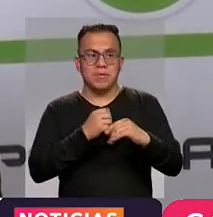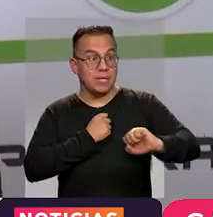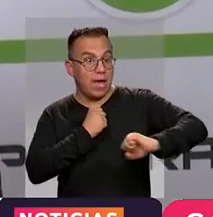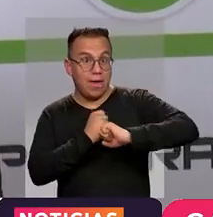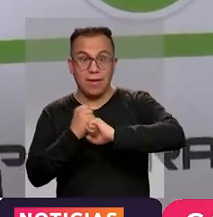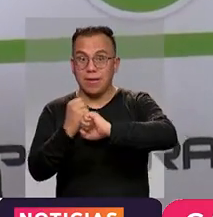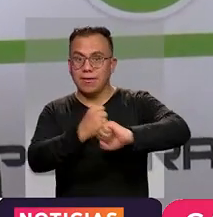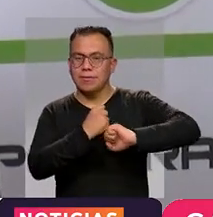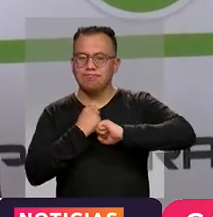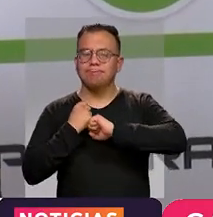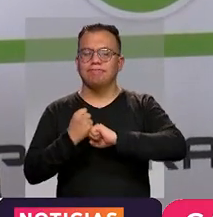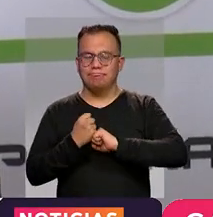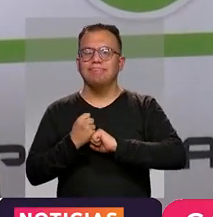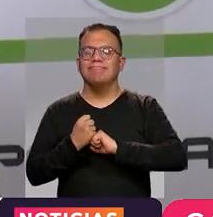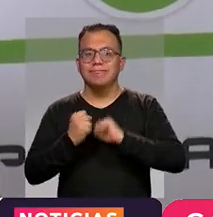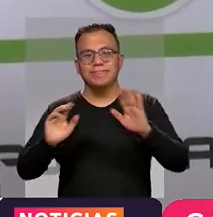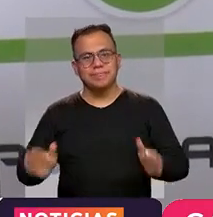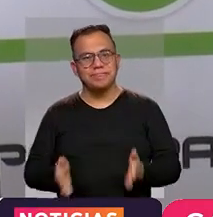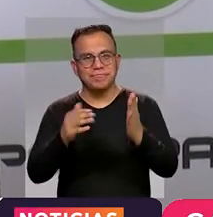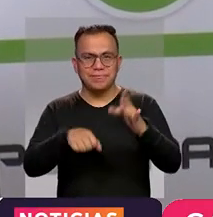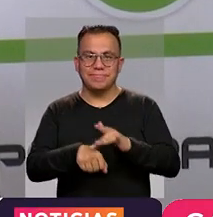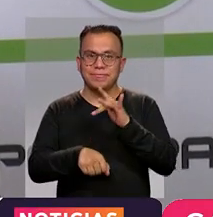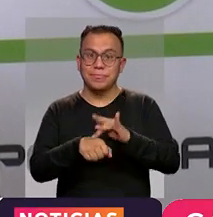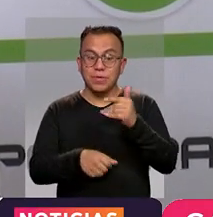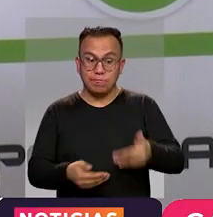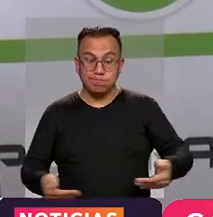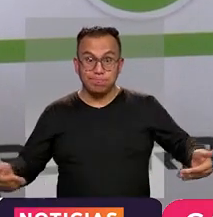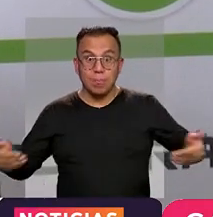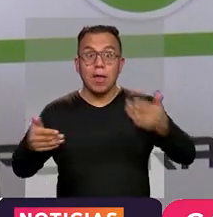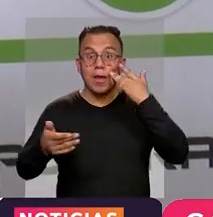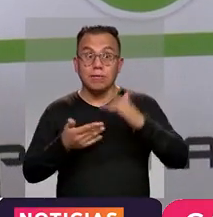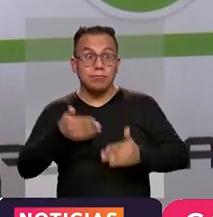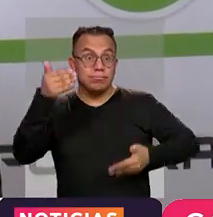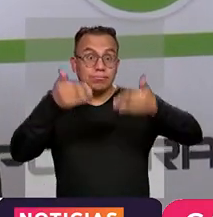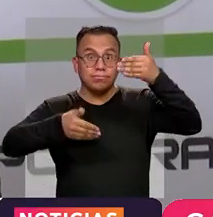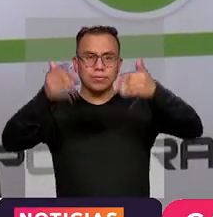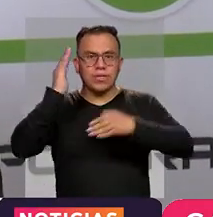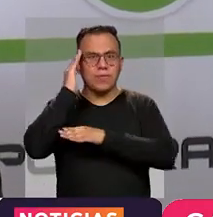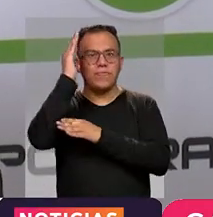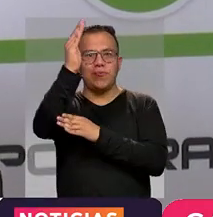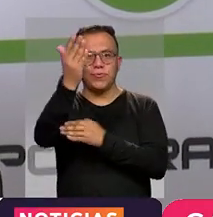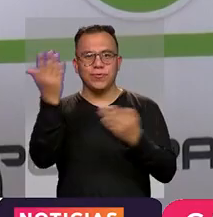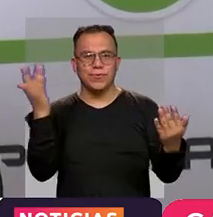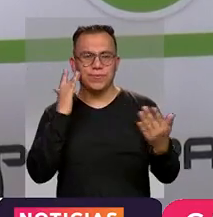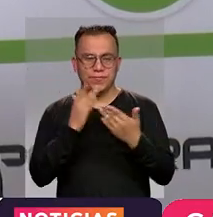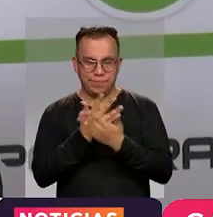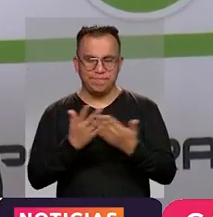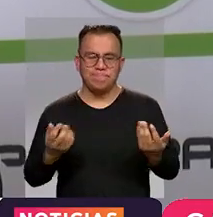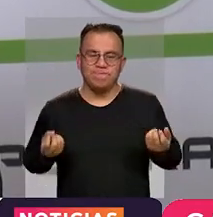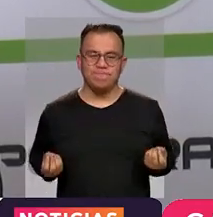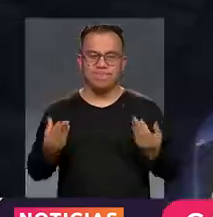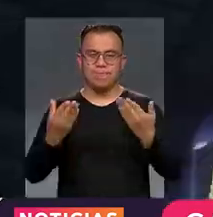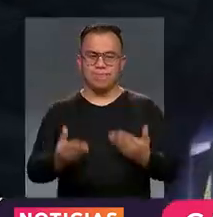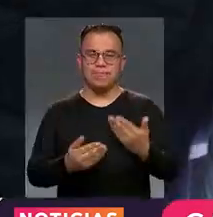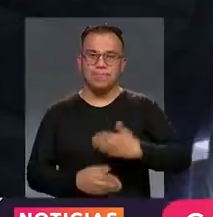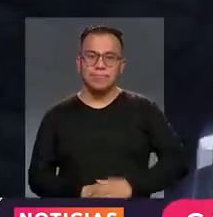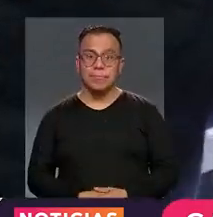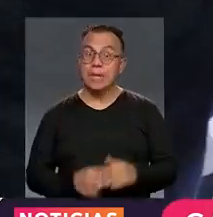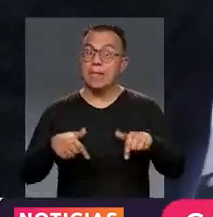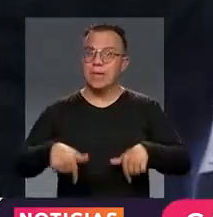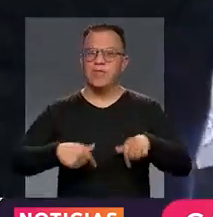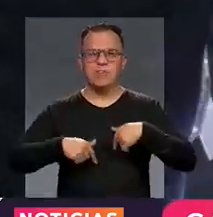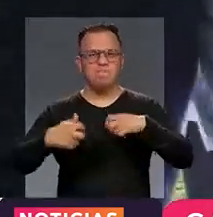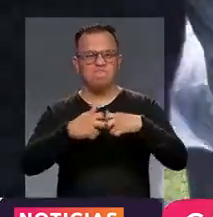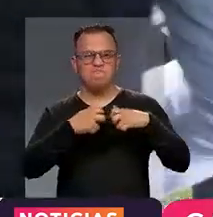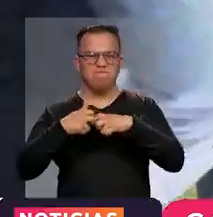apoya, con incentivando a las futuras generaciones, aportando a un futuro. Y con la